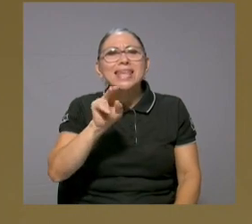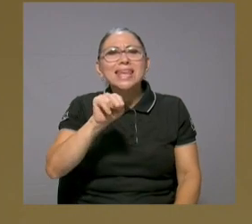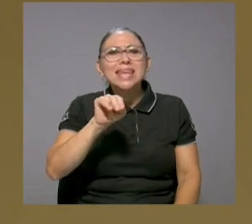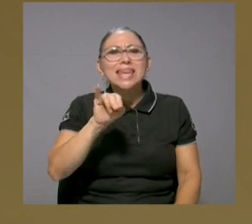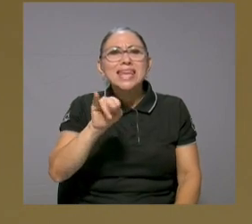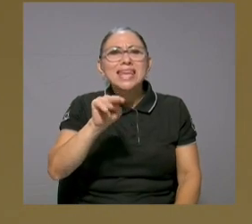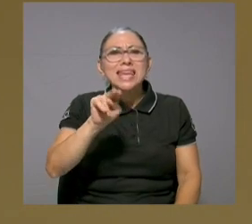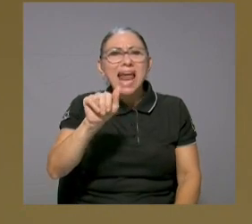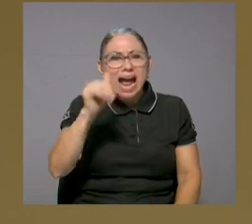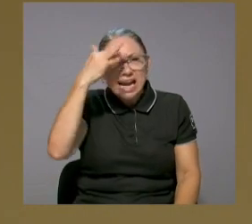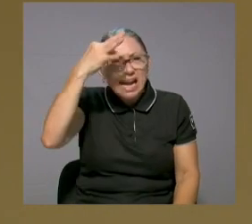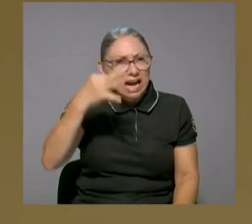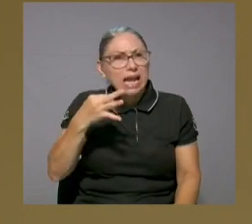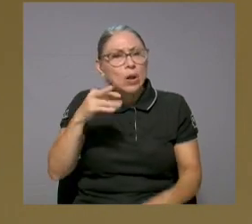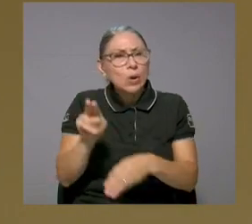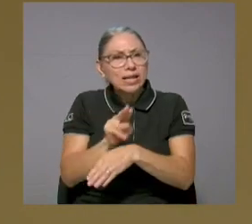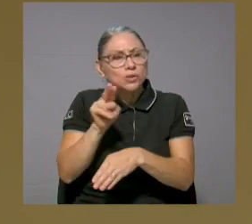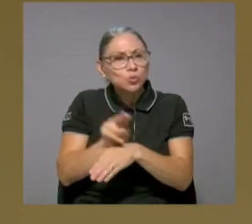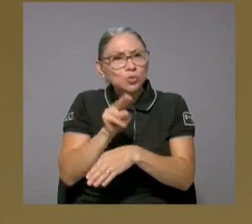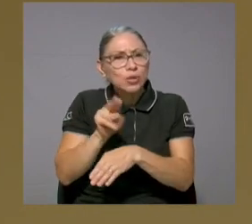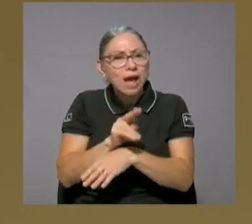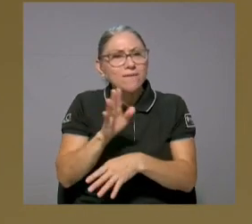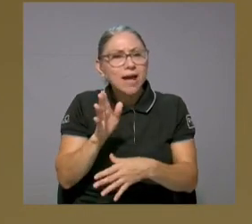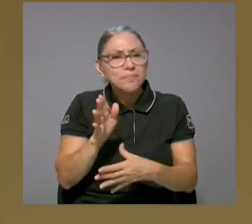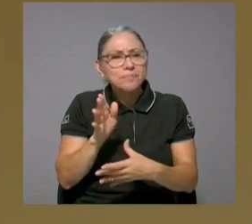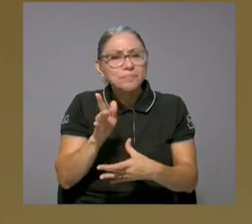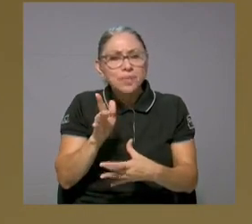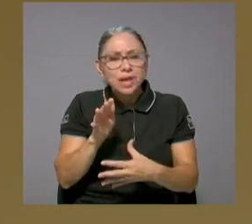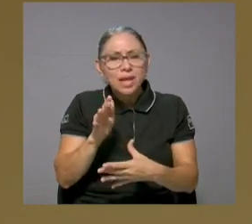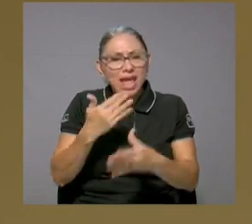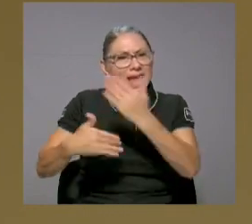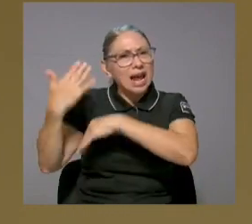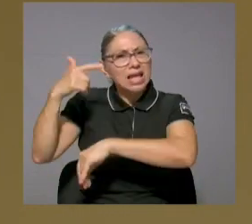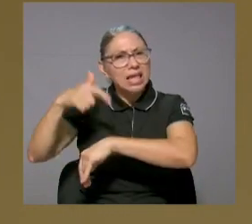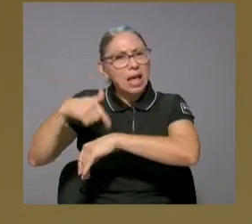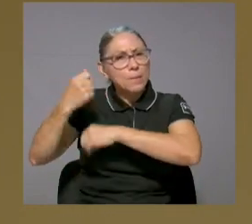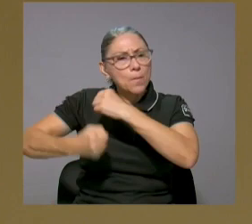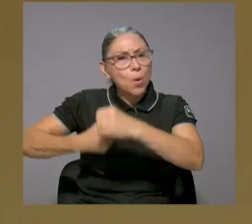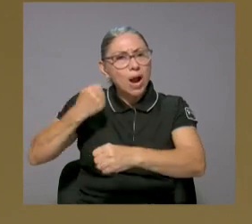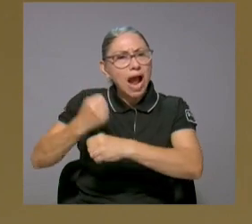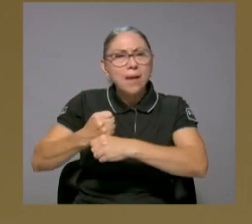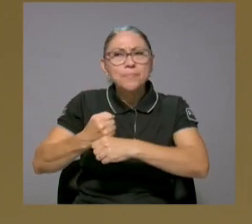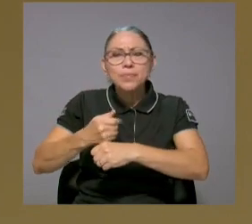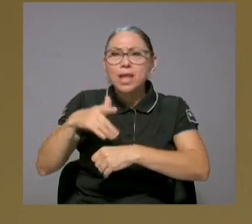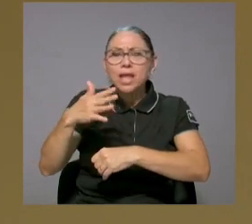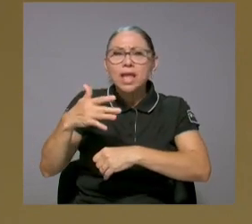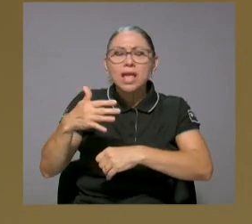que creo que se usaba en esa época, que es post